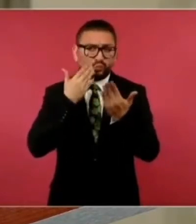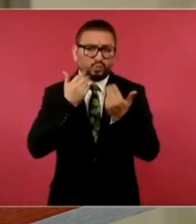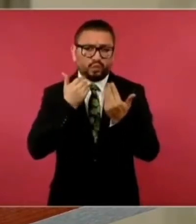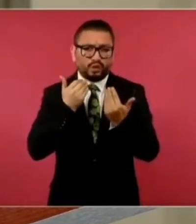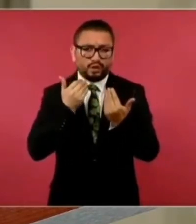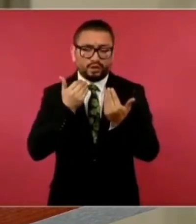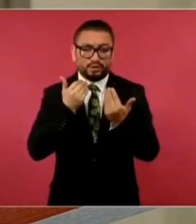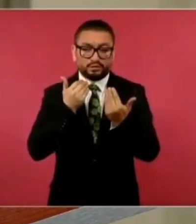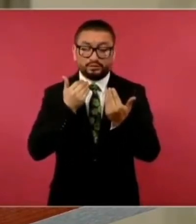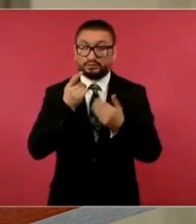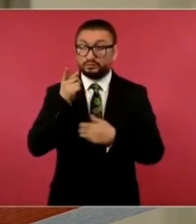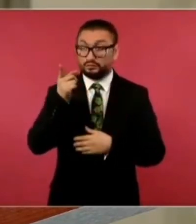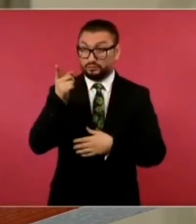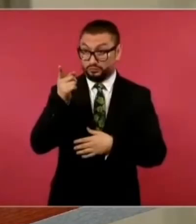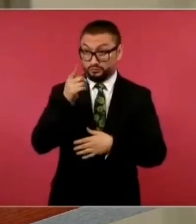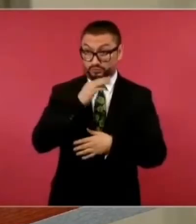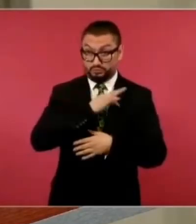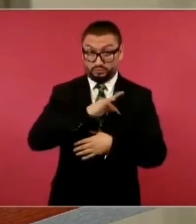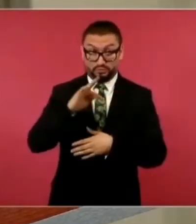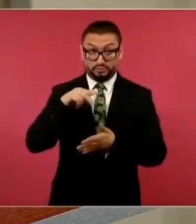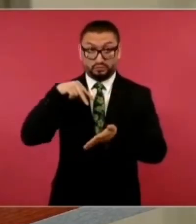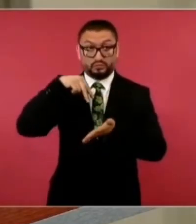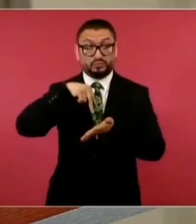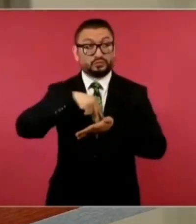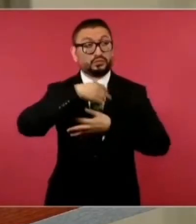¿podrías ofrecer una disculpa pública?